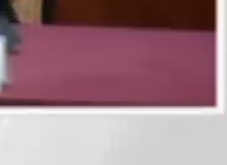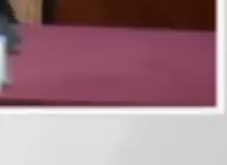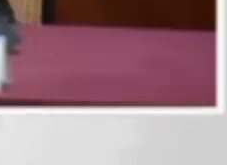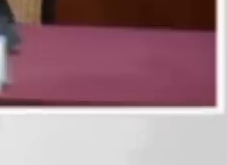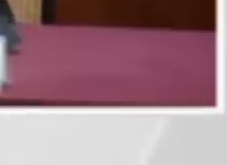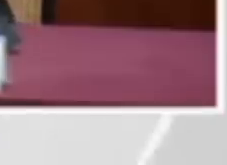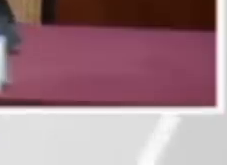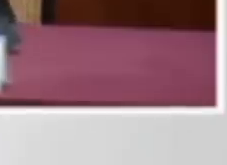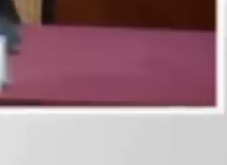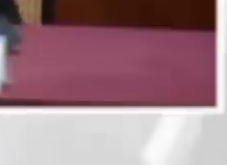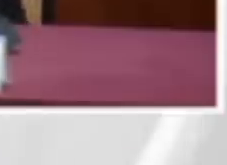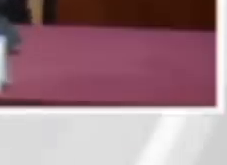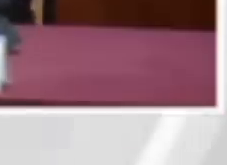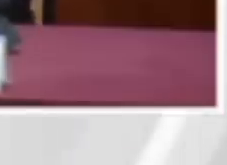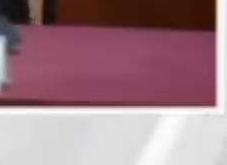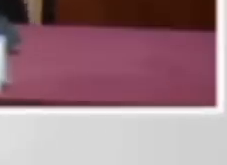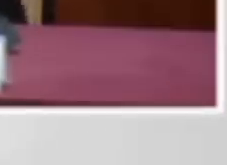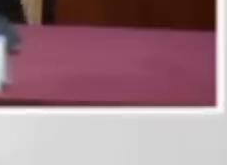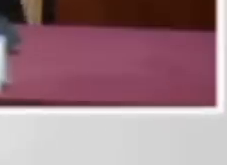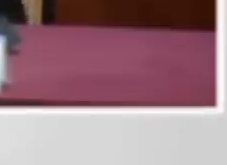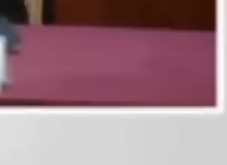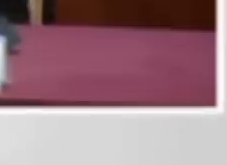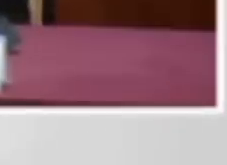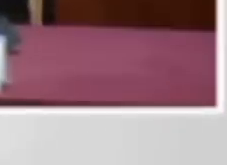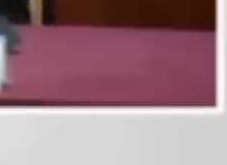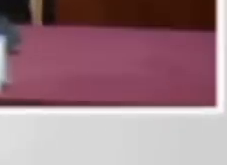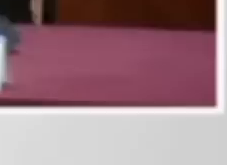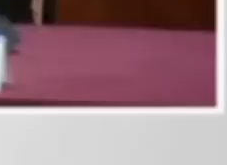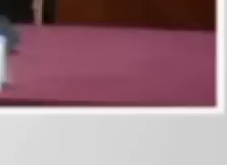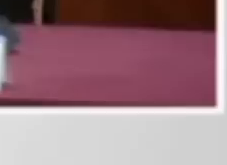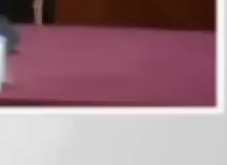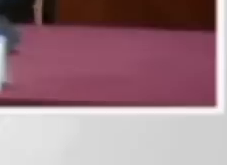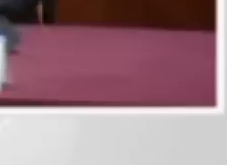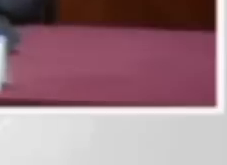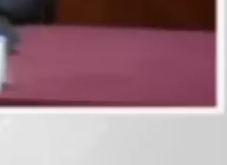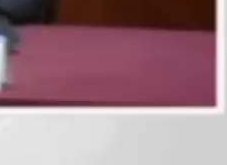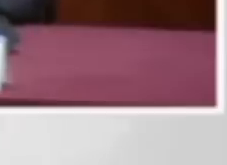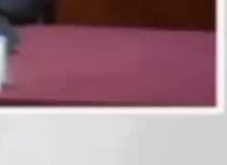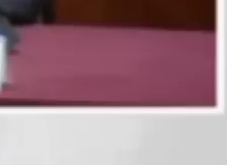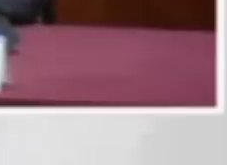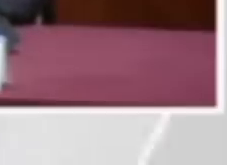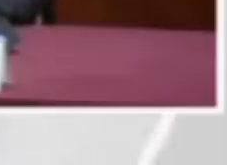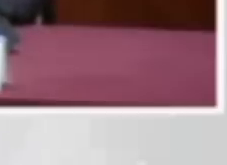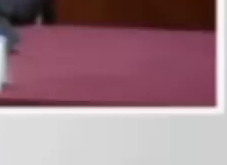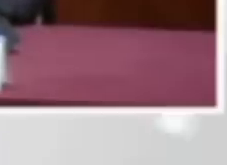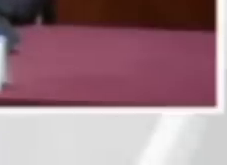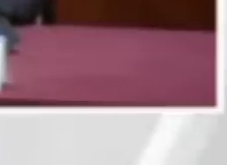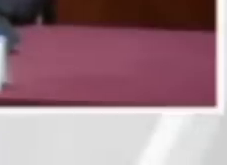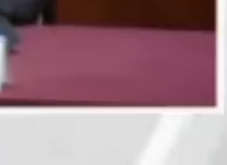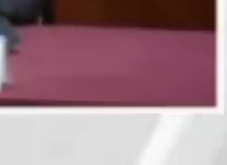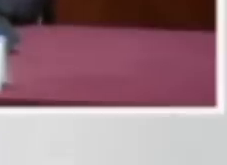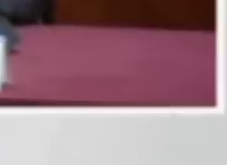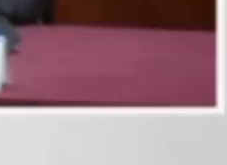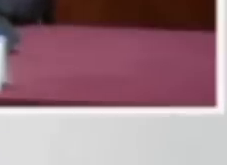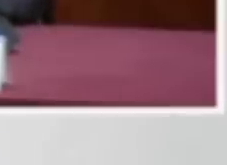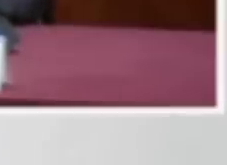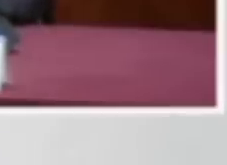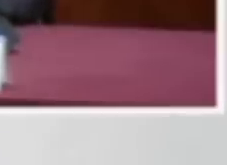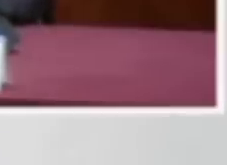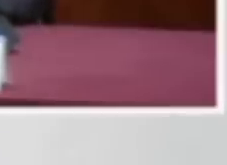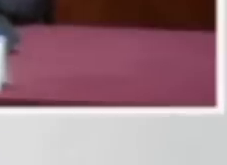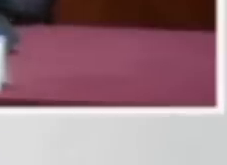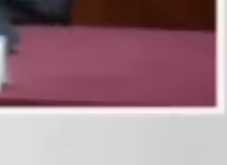para poder después hacer el expediente técnico. De lo contrario, no se puede hacer el expediente